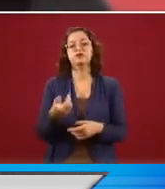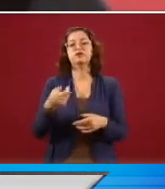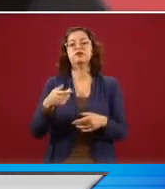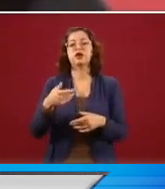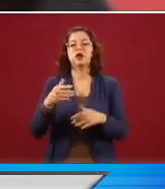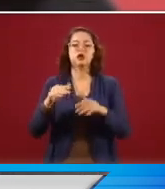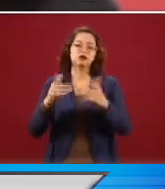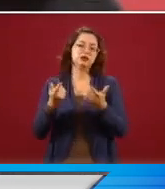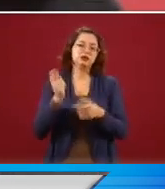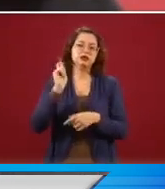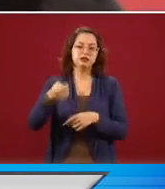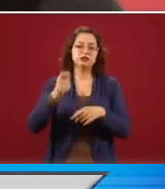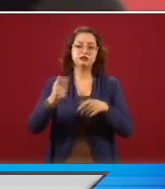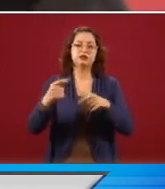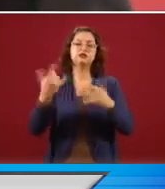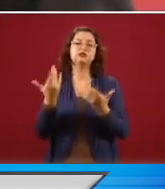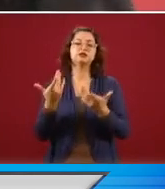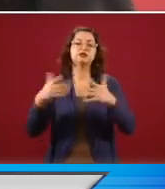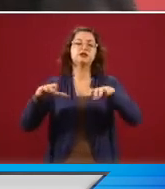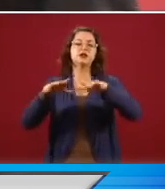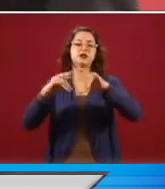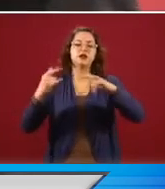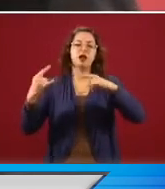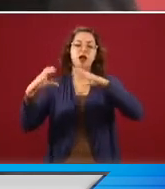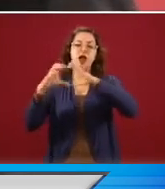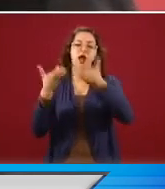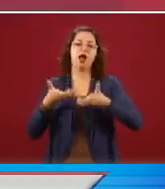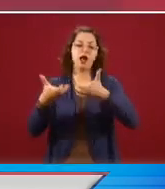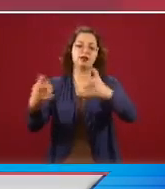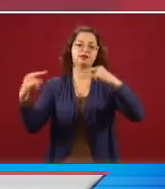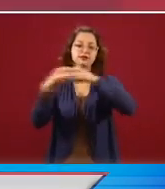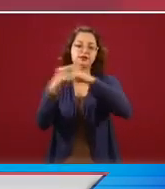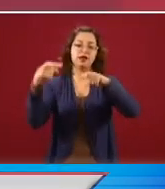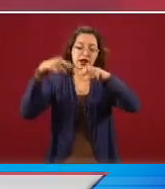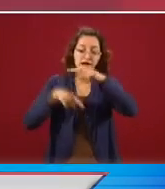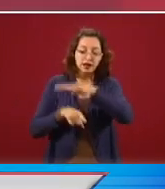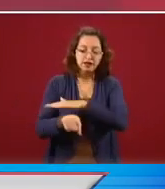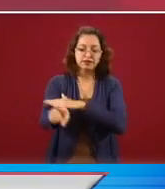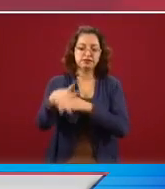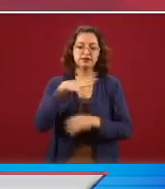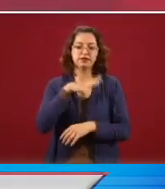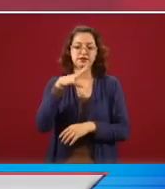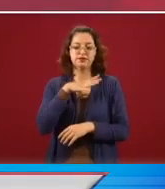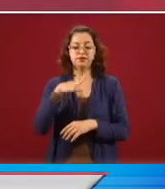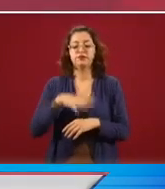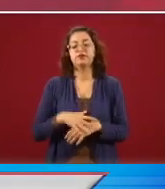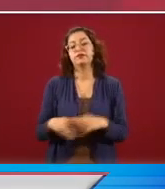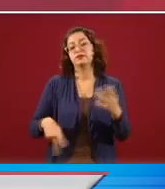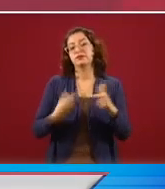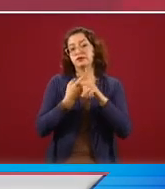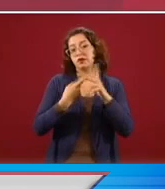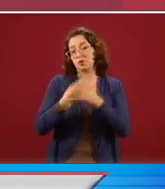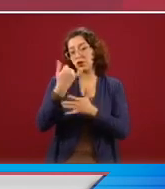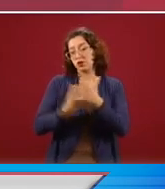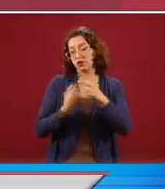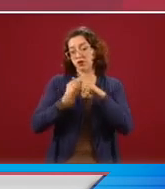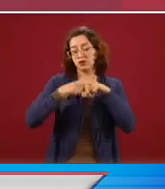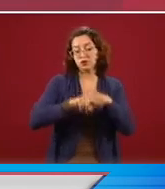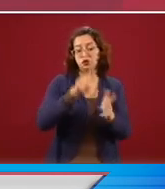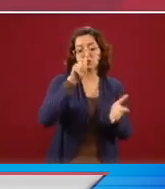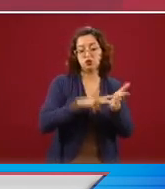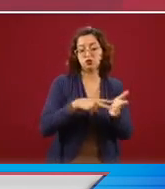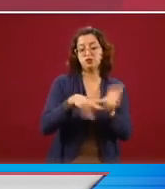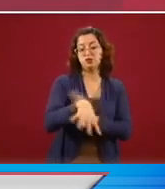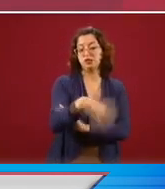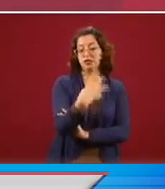pruebas de todo el sistema de los trenes de carga y al mismo tiempo la transferencia al gobierno de Jalisco. Se tuvo un sobrecosto de más de 13,000 millones de